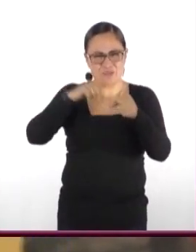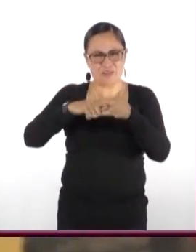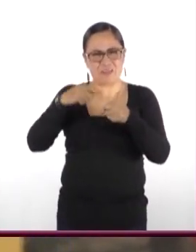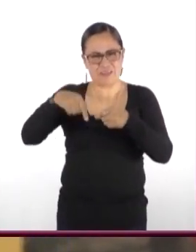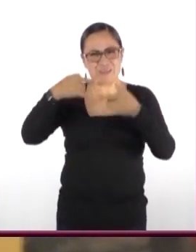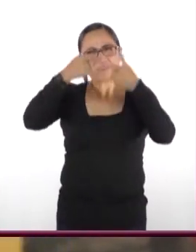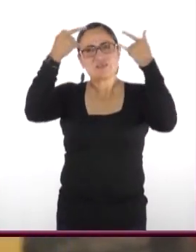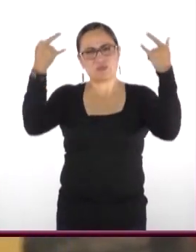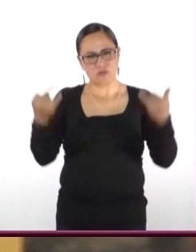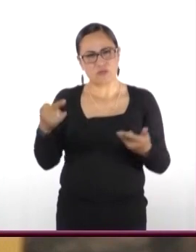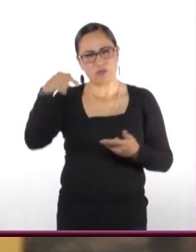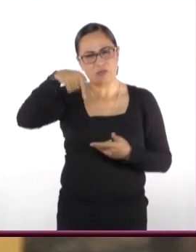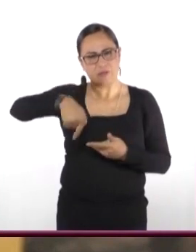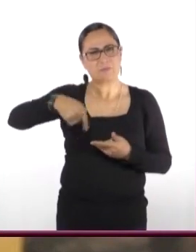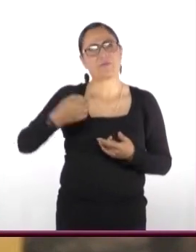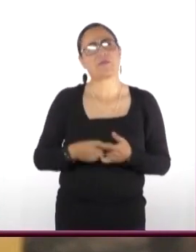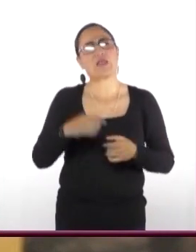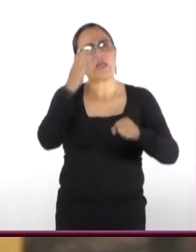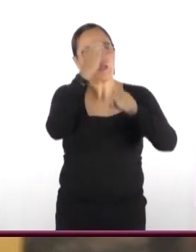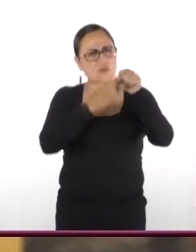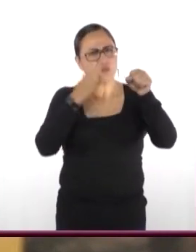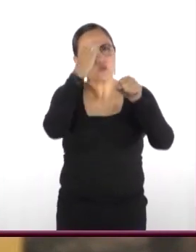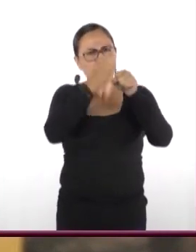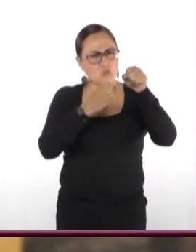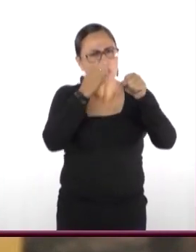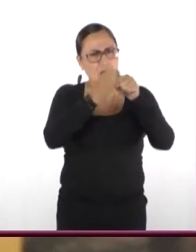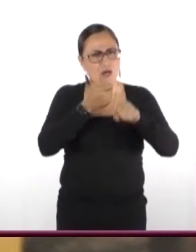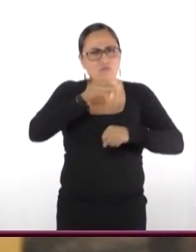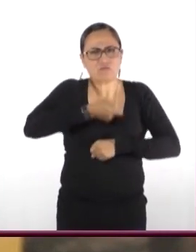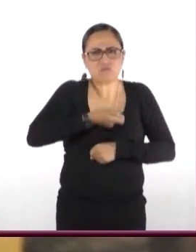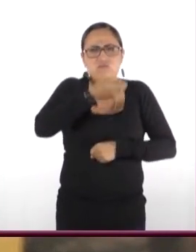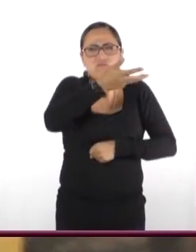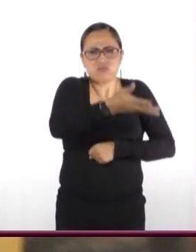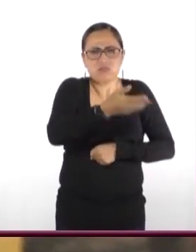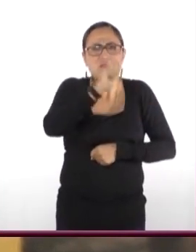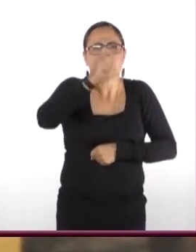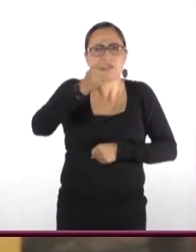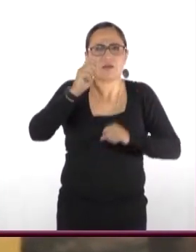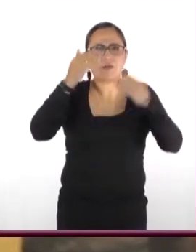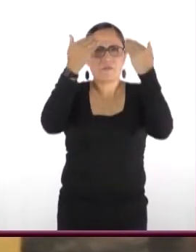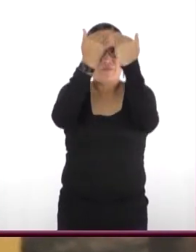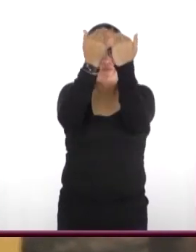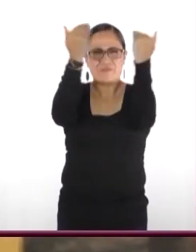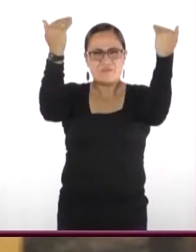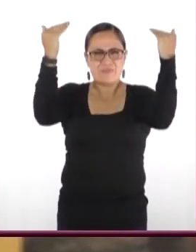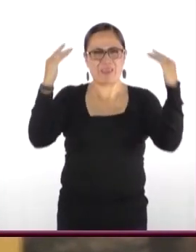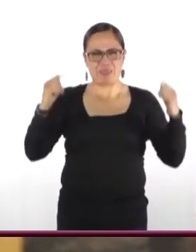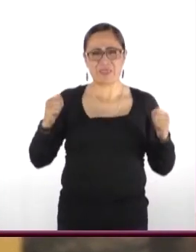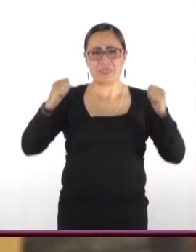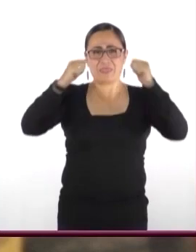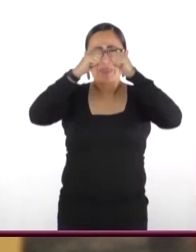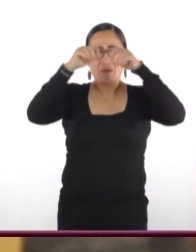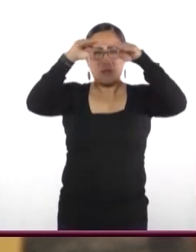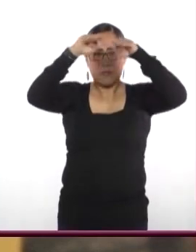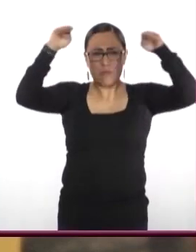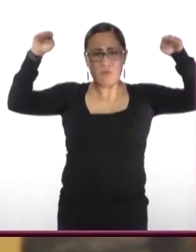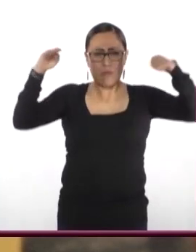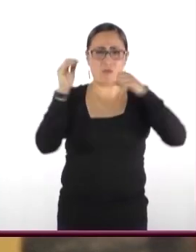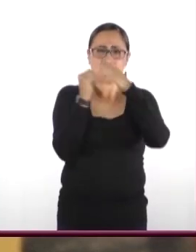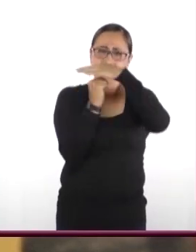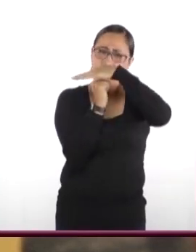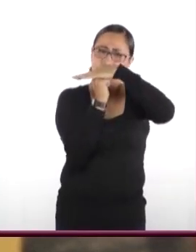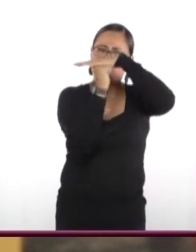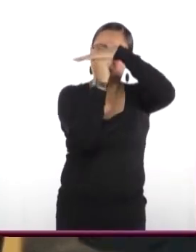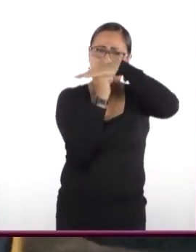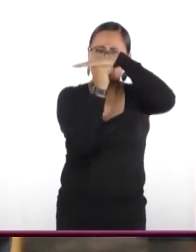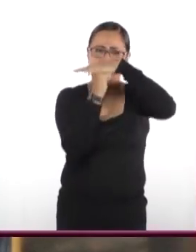Historia, estas esculturas cumplían una función arquitectónica: sostener el techo del importante templo de